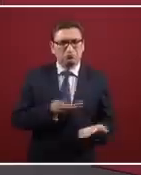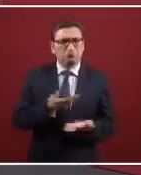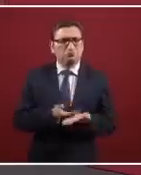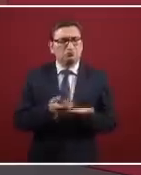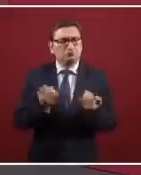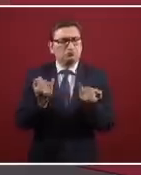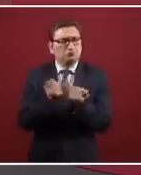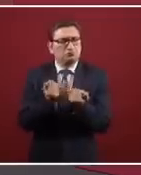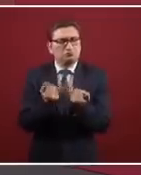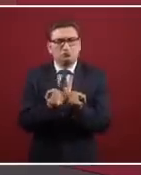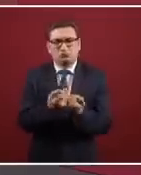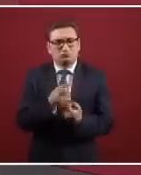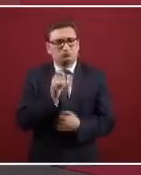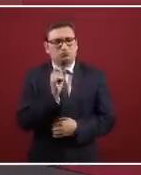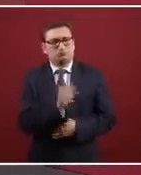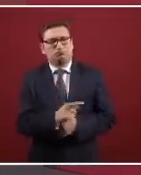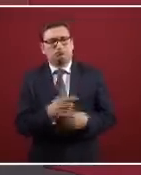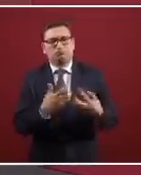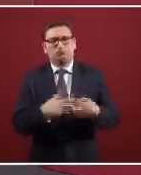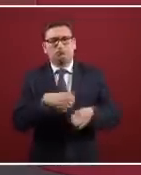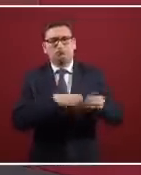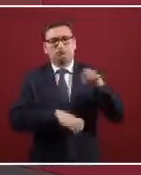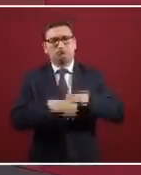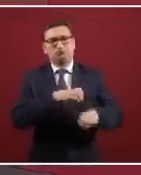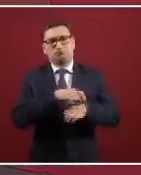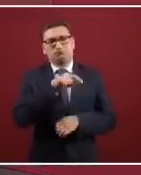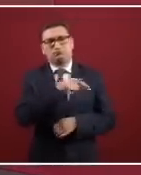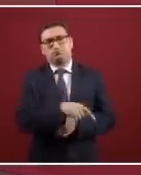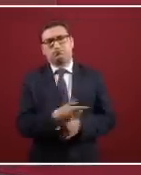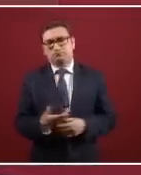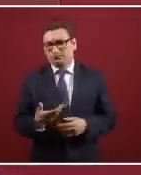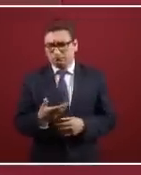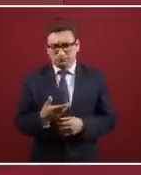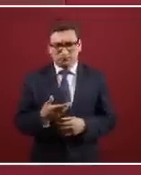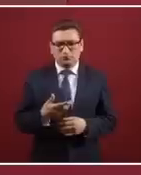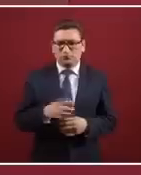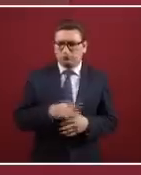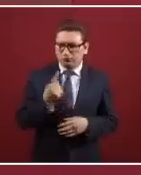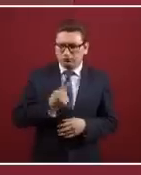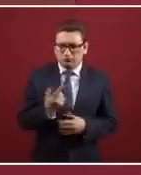que prestan las empresas a los consumidores, a los ciudadanos. ¿Por qué?